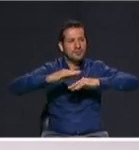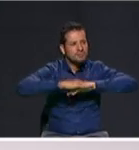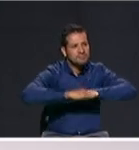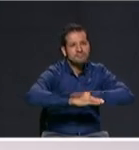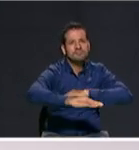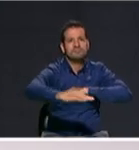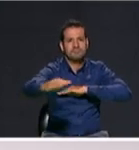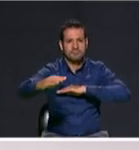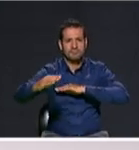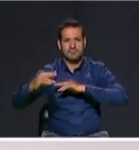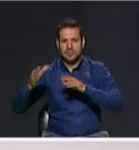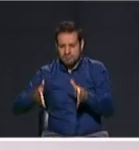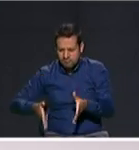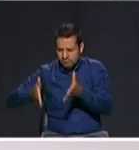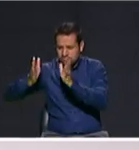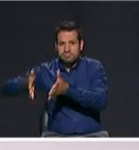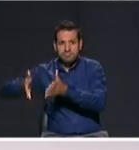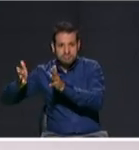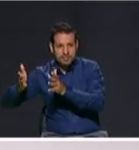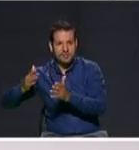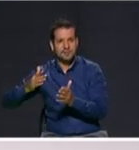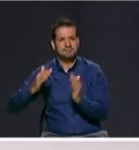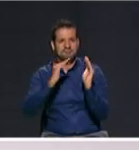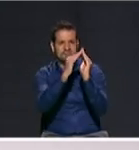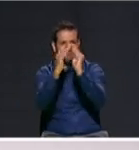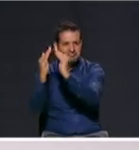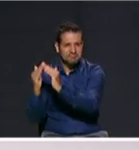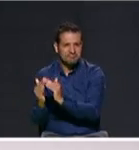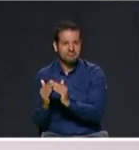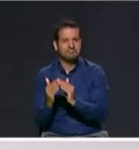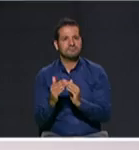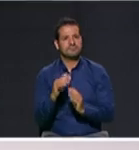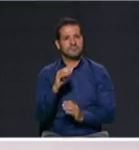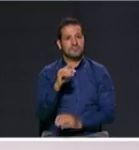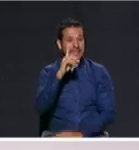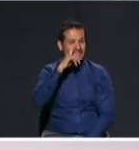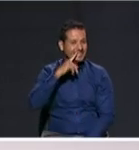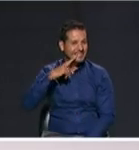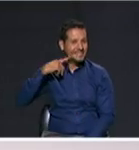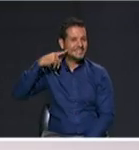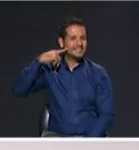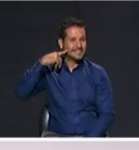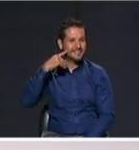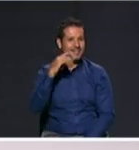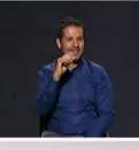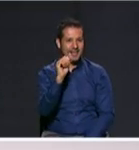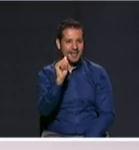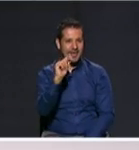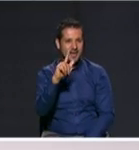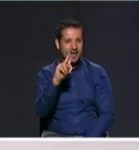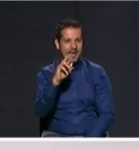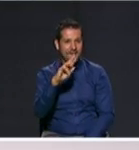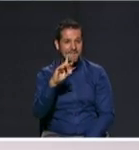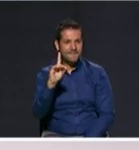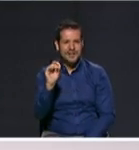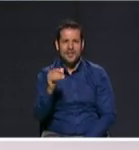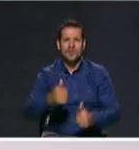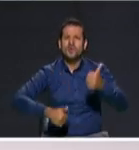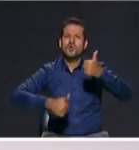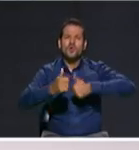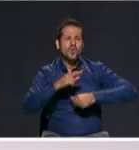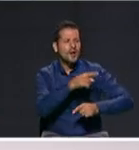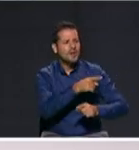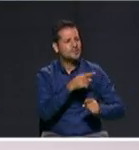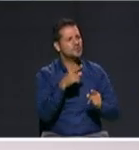entonces el candidato por el centro democrático alfredo ramos la pregunta puntual es en qué consiste es un paquete de obras públicas para medellín